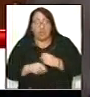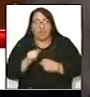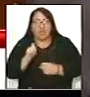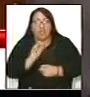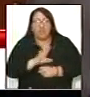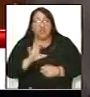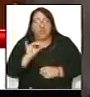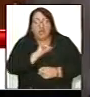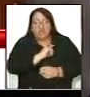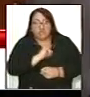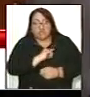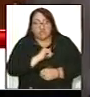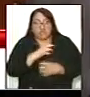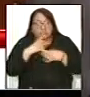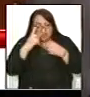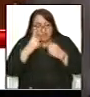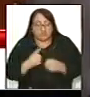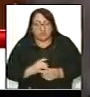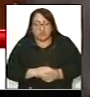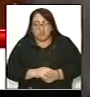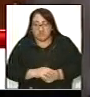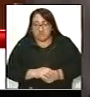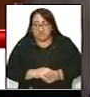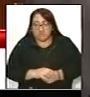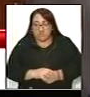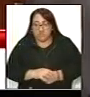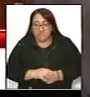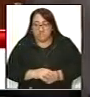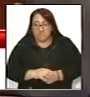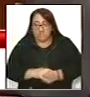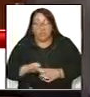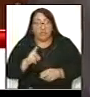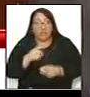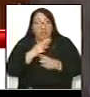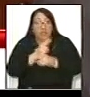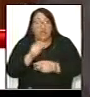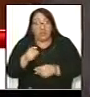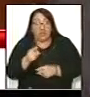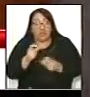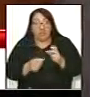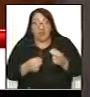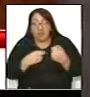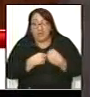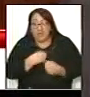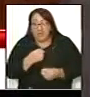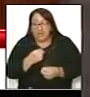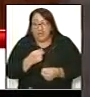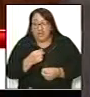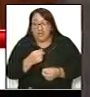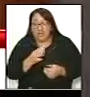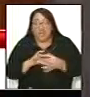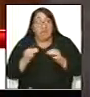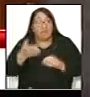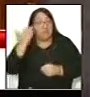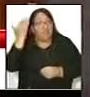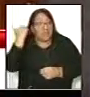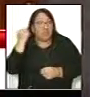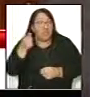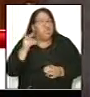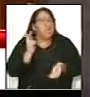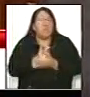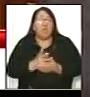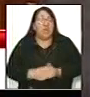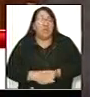sus instituciones democráticas. Lo que ha habido en Venezuela, así como menciona los representantes de la aristocracia nacional,